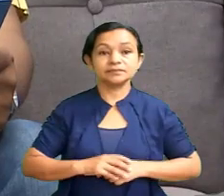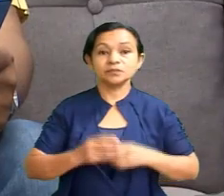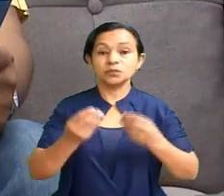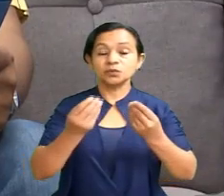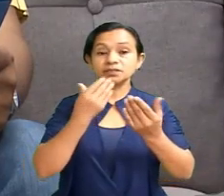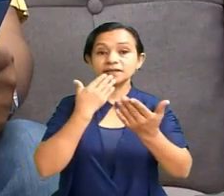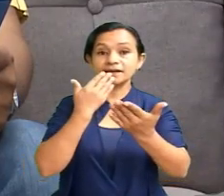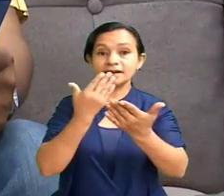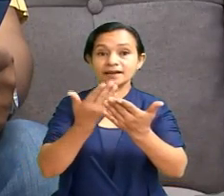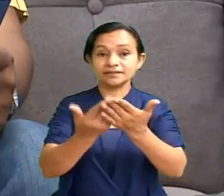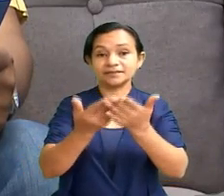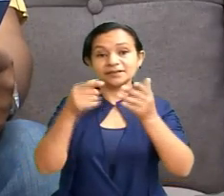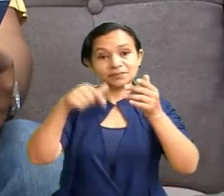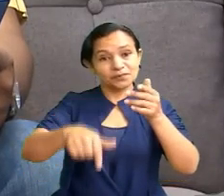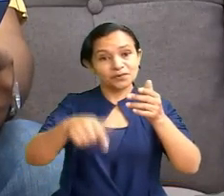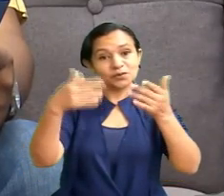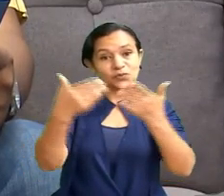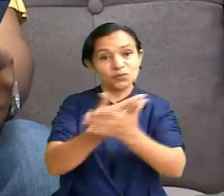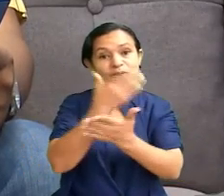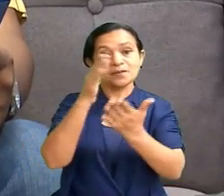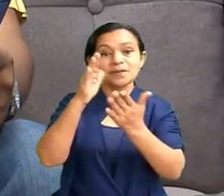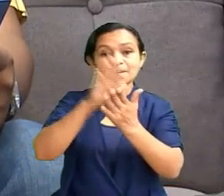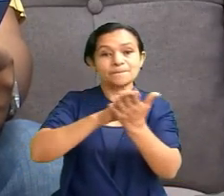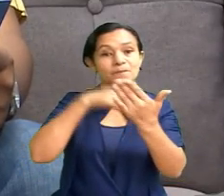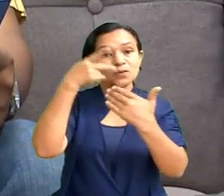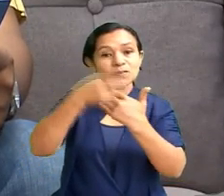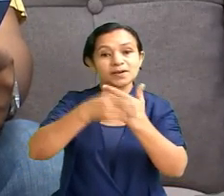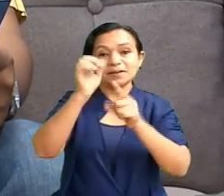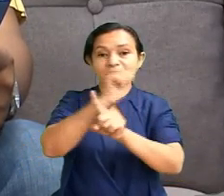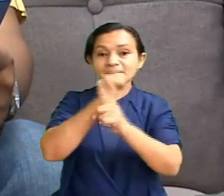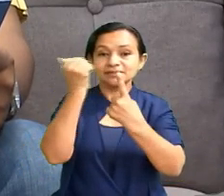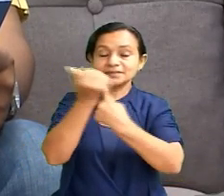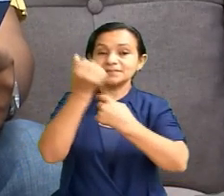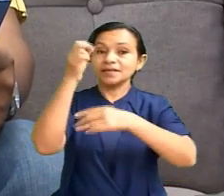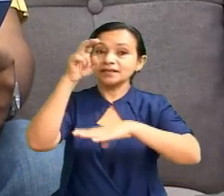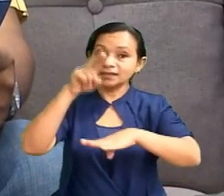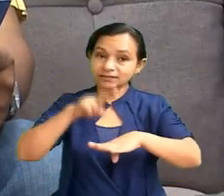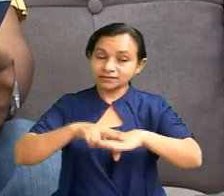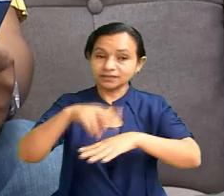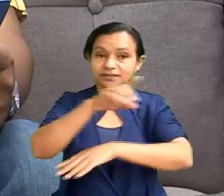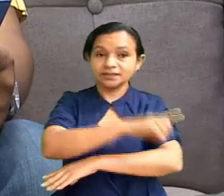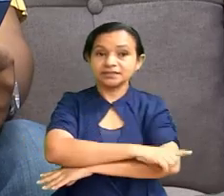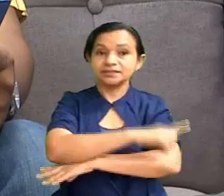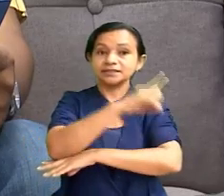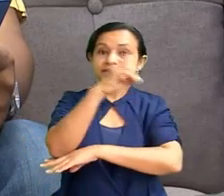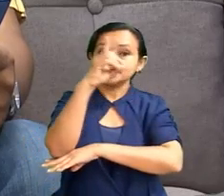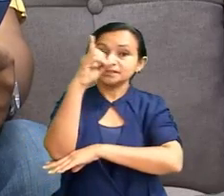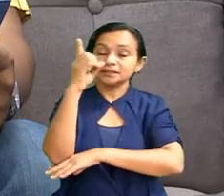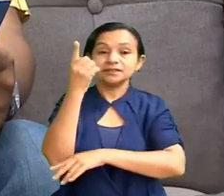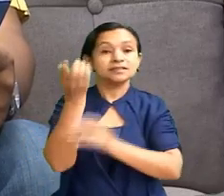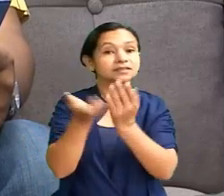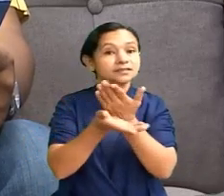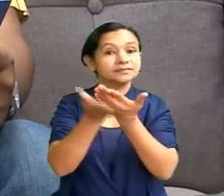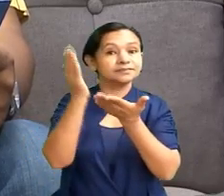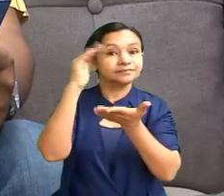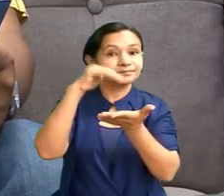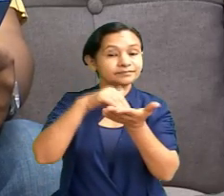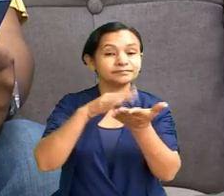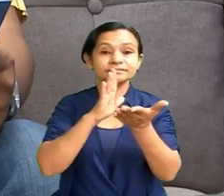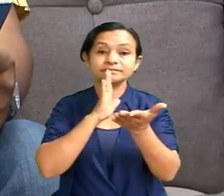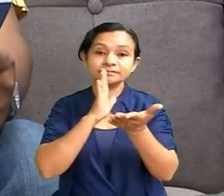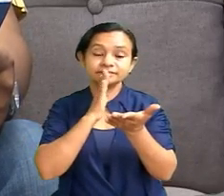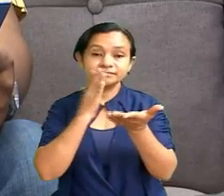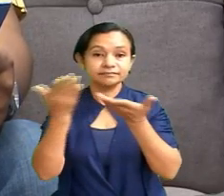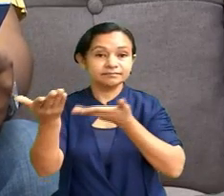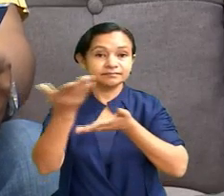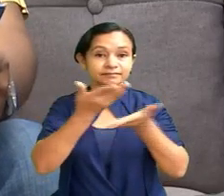muchas gracias por acompañarnos en una nueva edición de su programa desde el parlamento en esta oportunidad una vez más un proceso de conversación